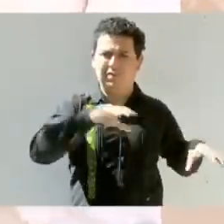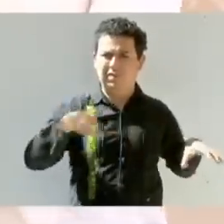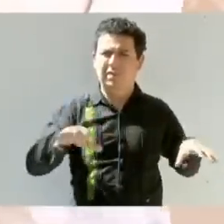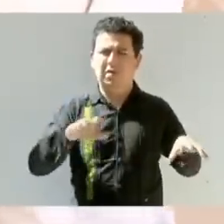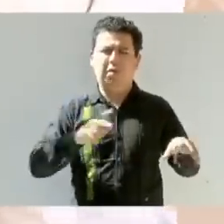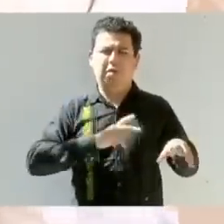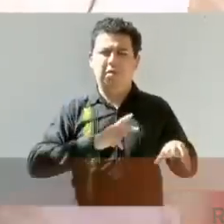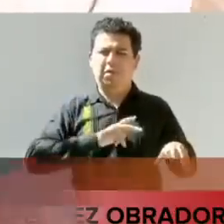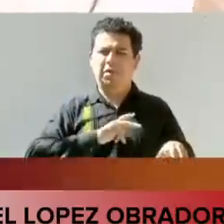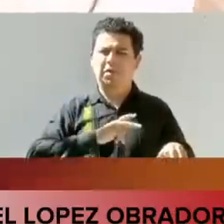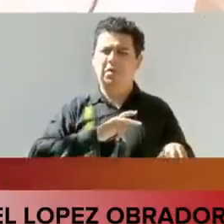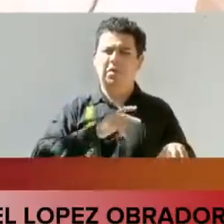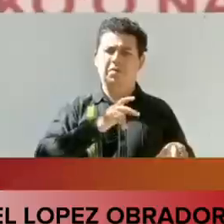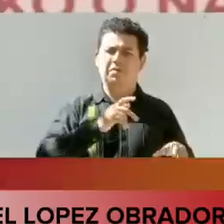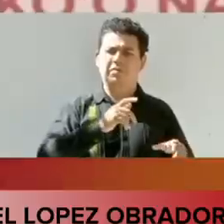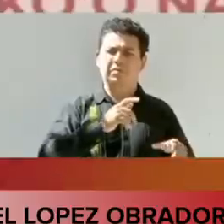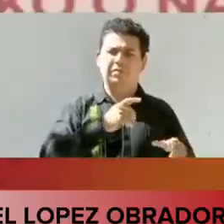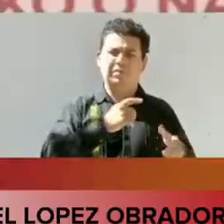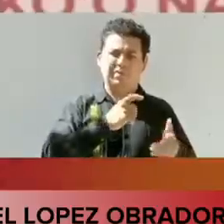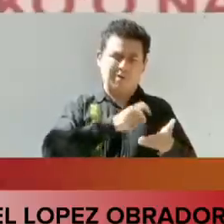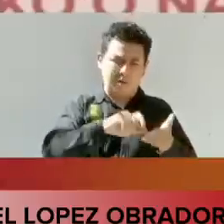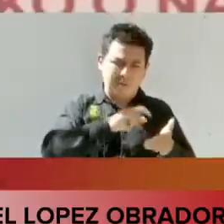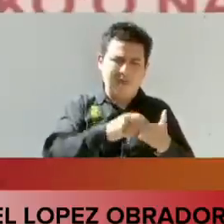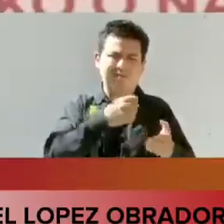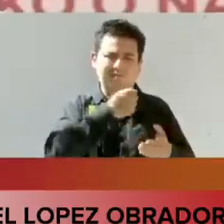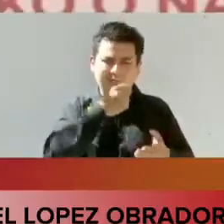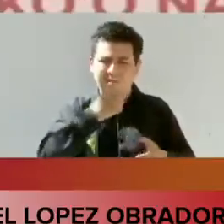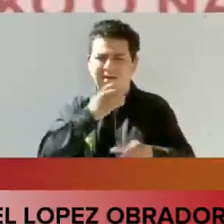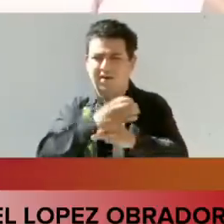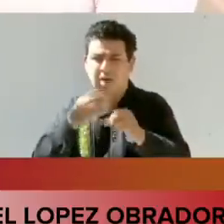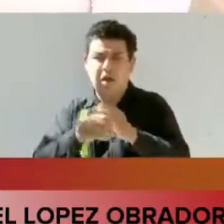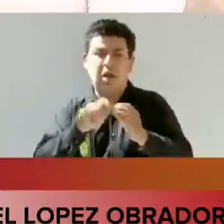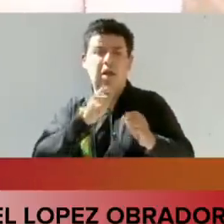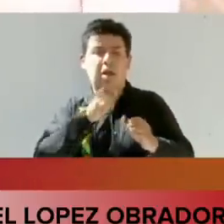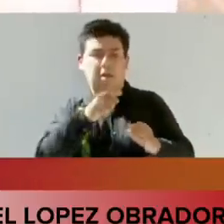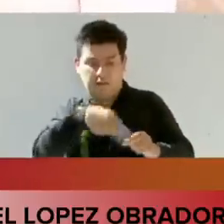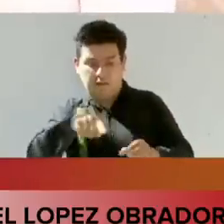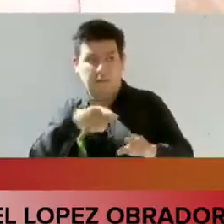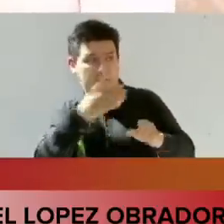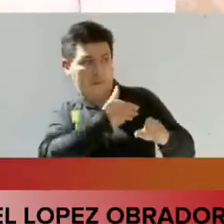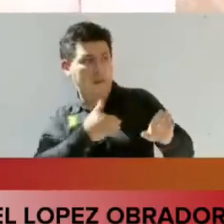y constantemente estamos atacando al presidente,